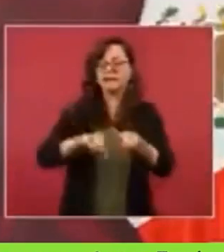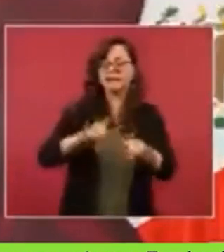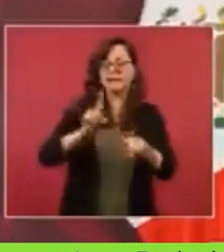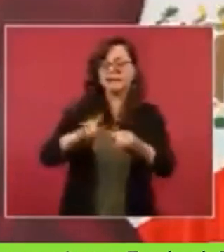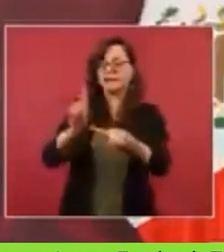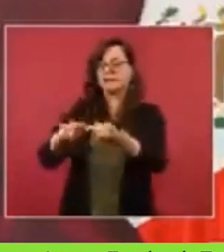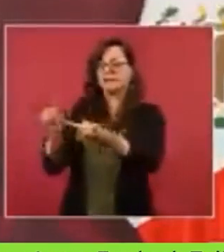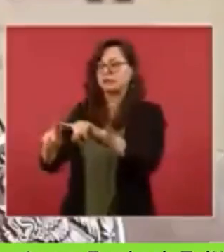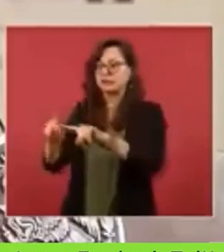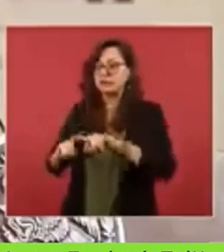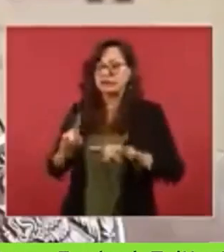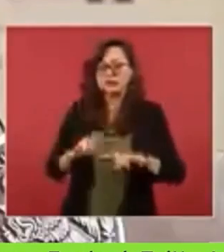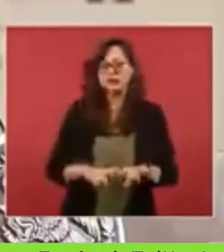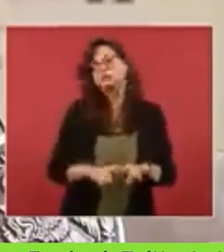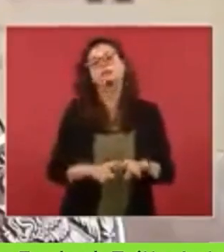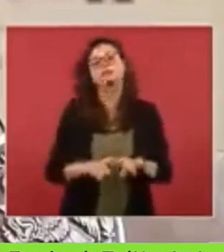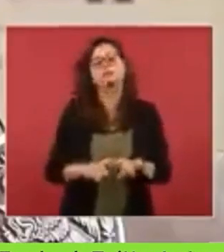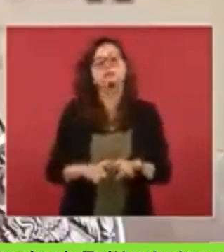sobre